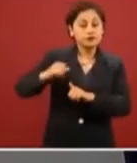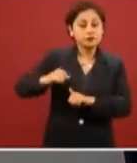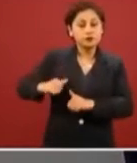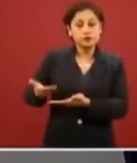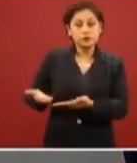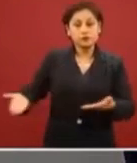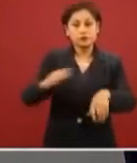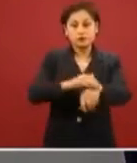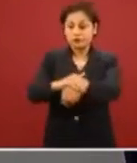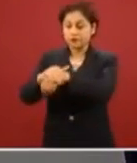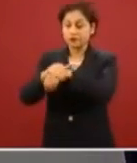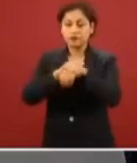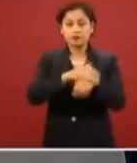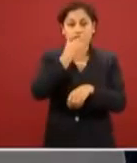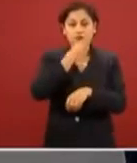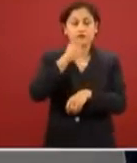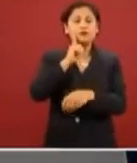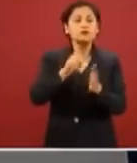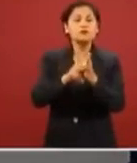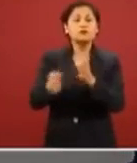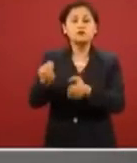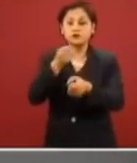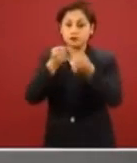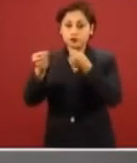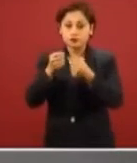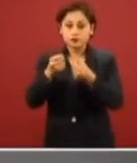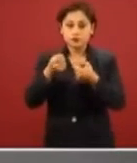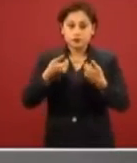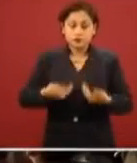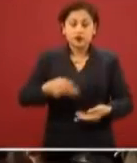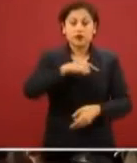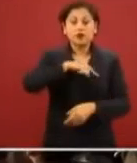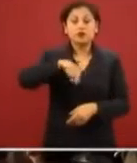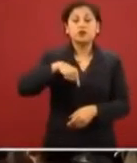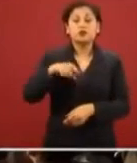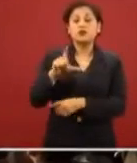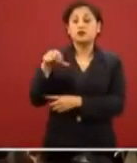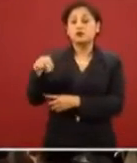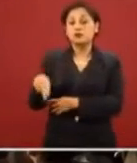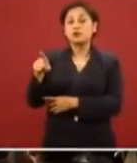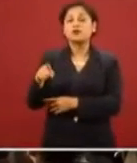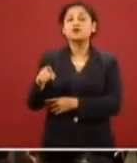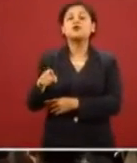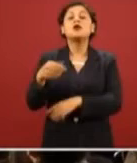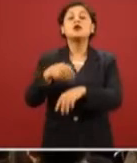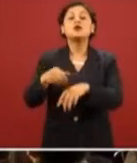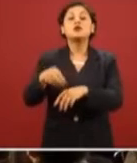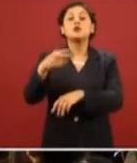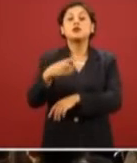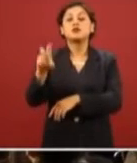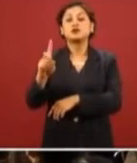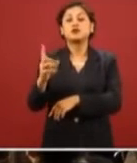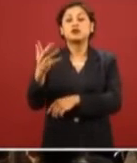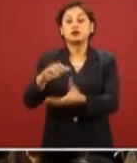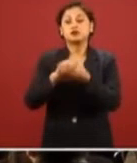y amigos de la prensa. La Lotería Nacional está presentando el gran sorteo especial número 235, que